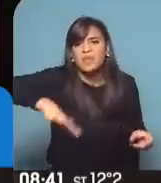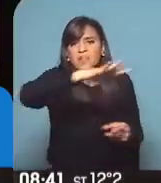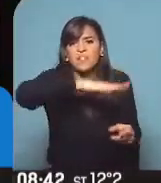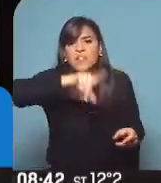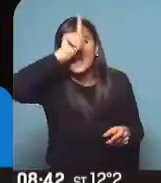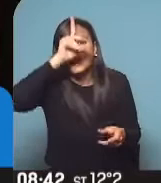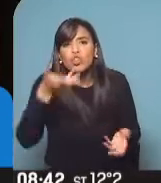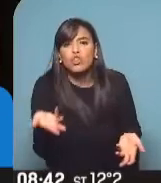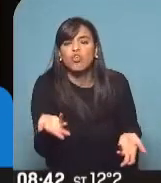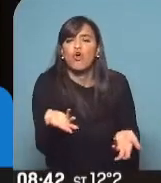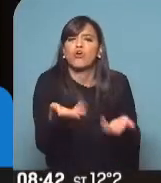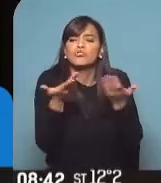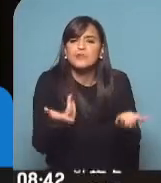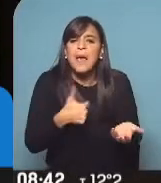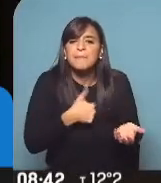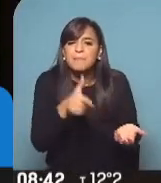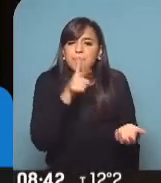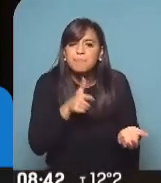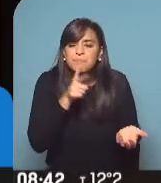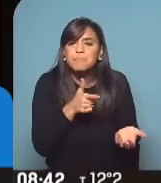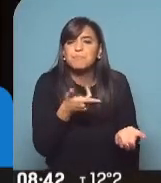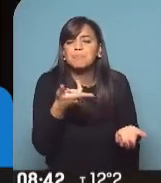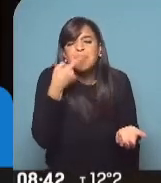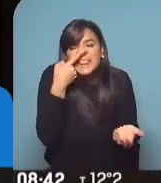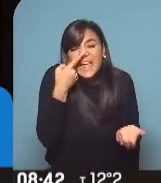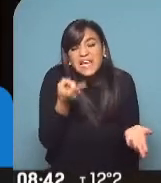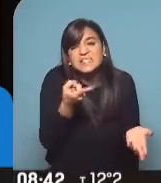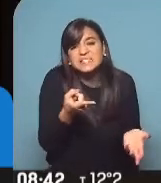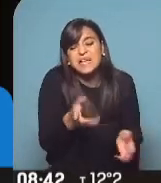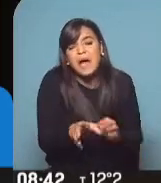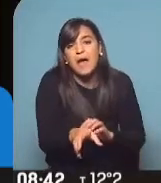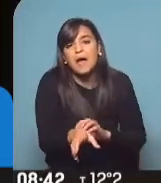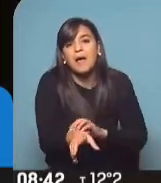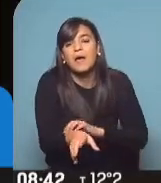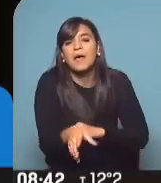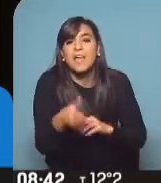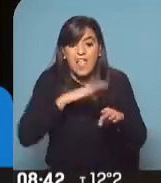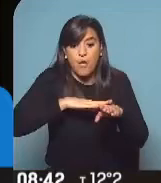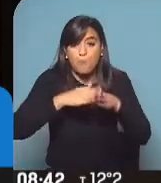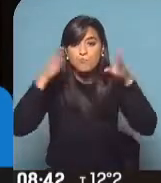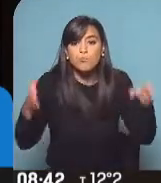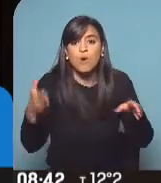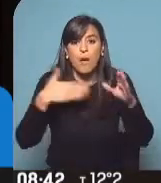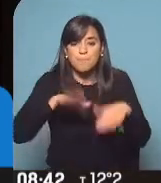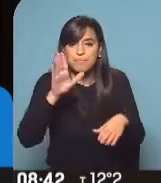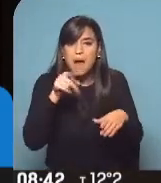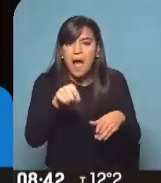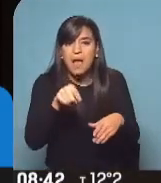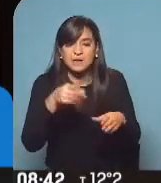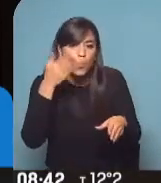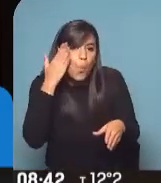pues me interesaba un poco analizar ese fenómeno cuando en la época en que tuvo mayor mayor pregnancia en la cultura